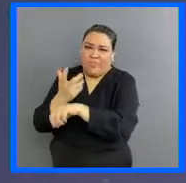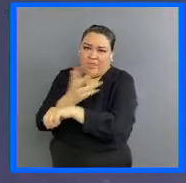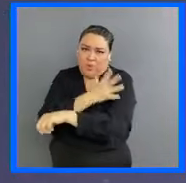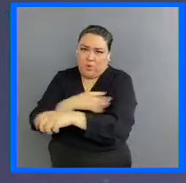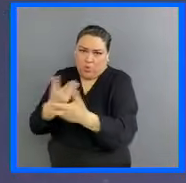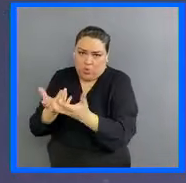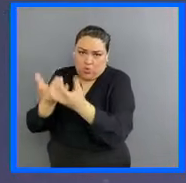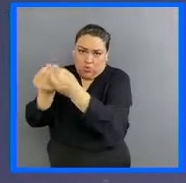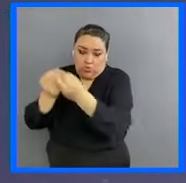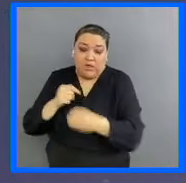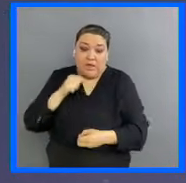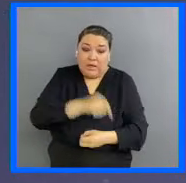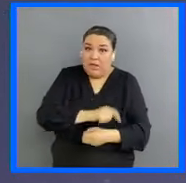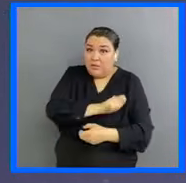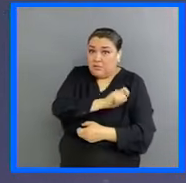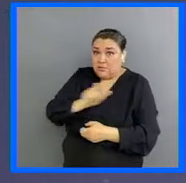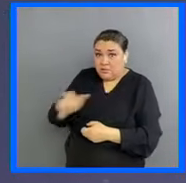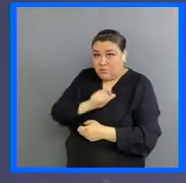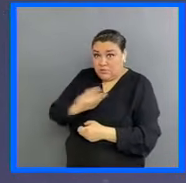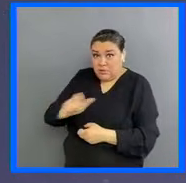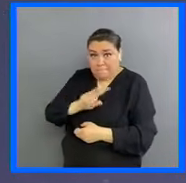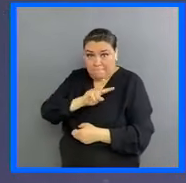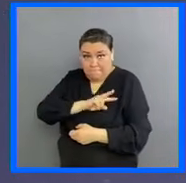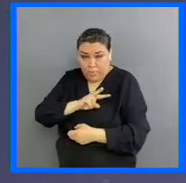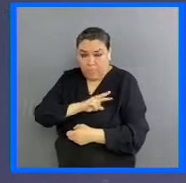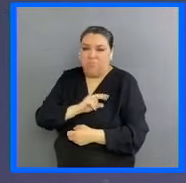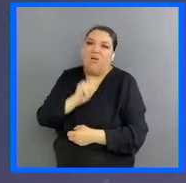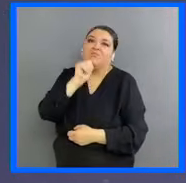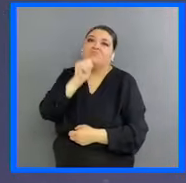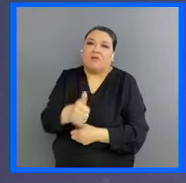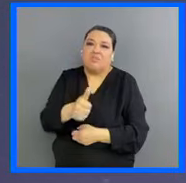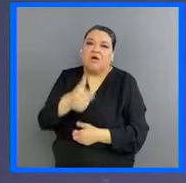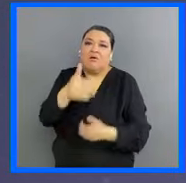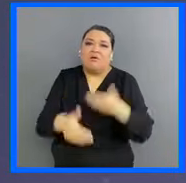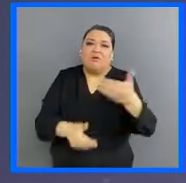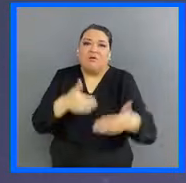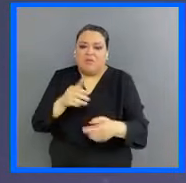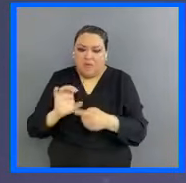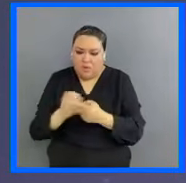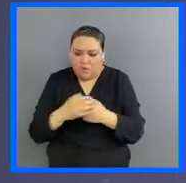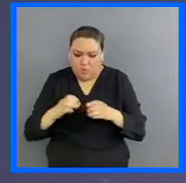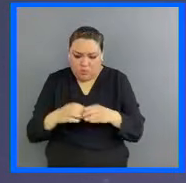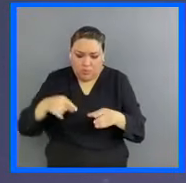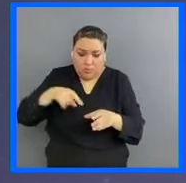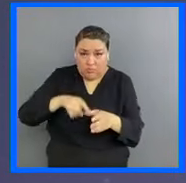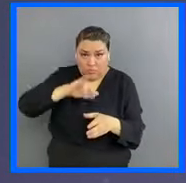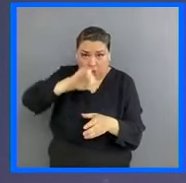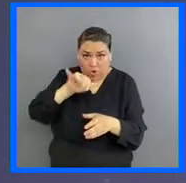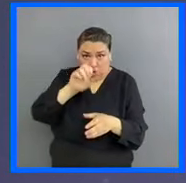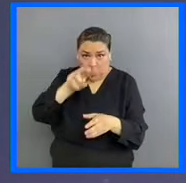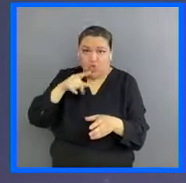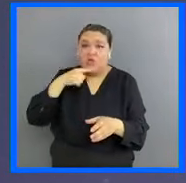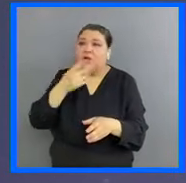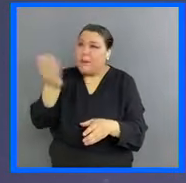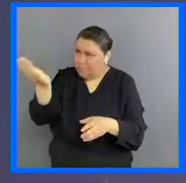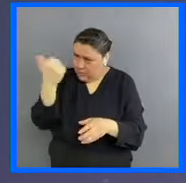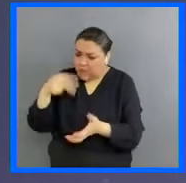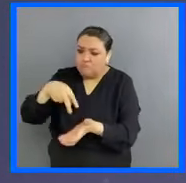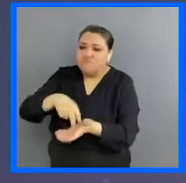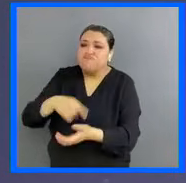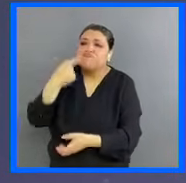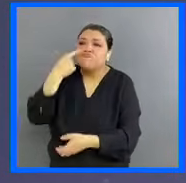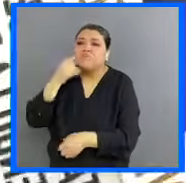de pagarle la pensión por viudez. La Comisión de Pensiones y Jubilaciones de Jojutla la obligaba a presentarse físicamente